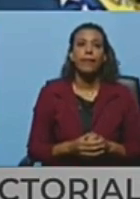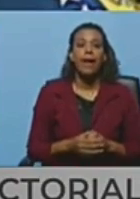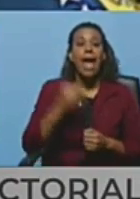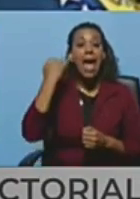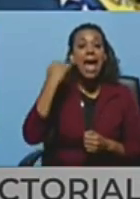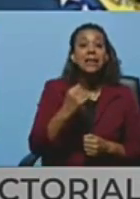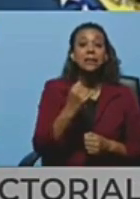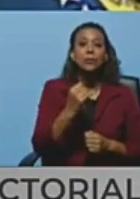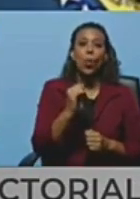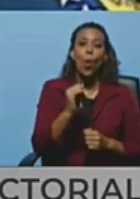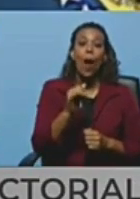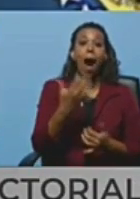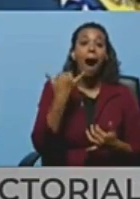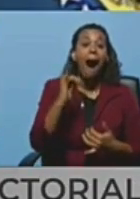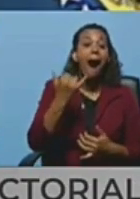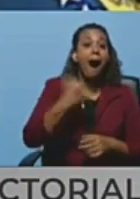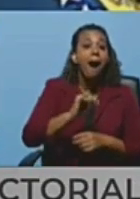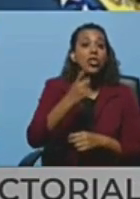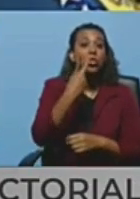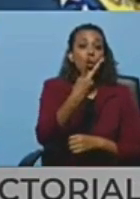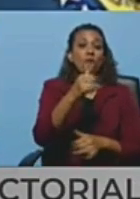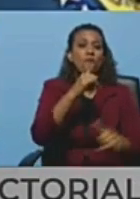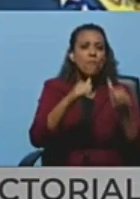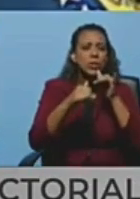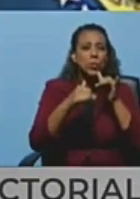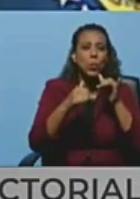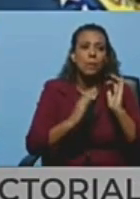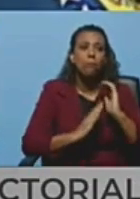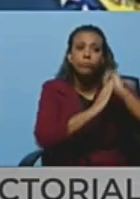tiene dos fuentes principales.